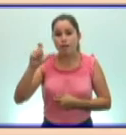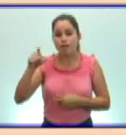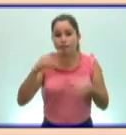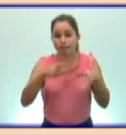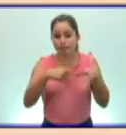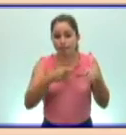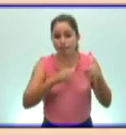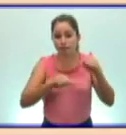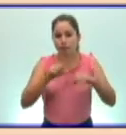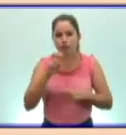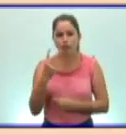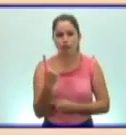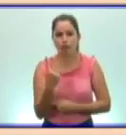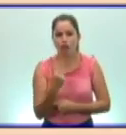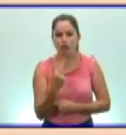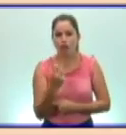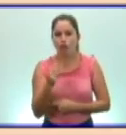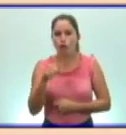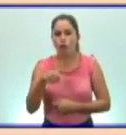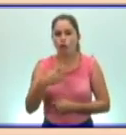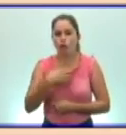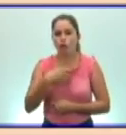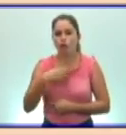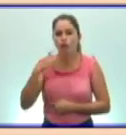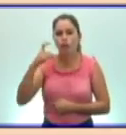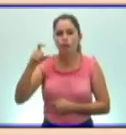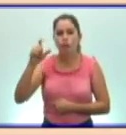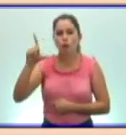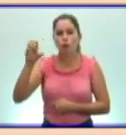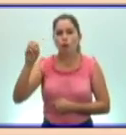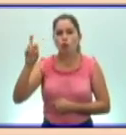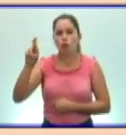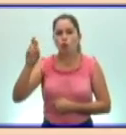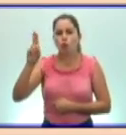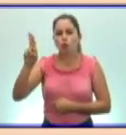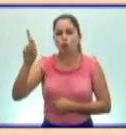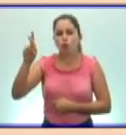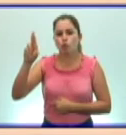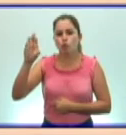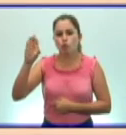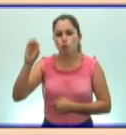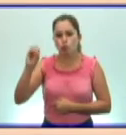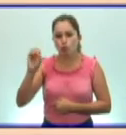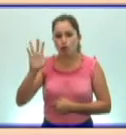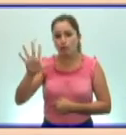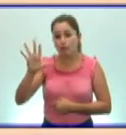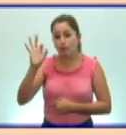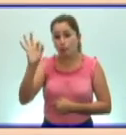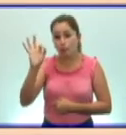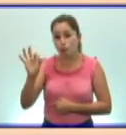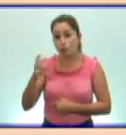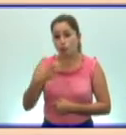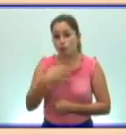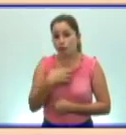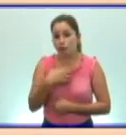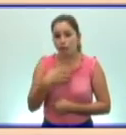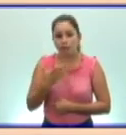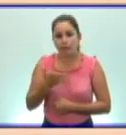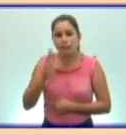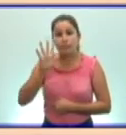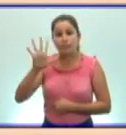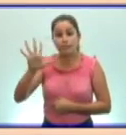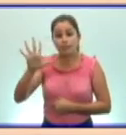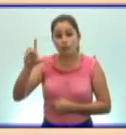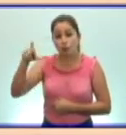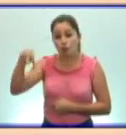caso tenemos cloruro de sodio al 5%. Esto significa que hay 5 gramos de este